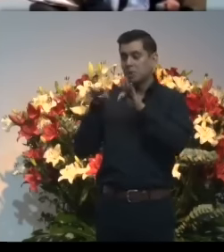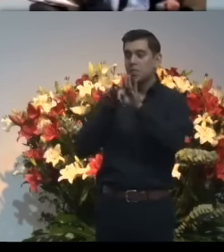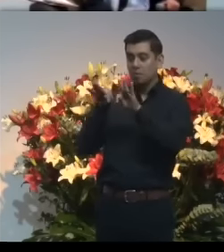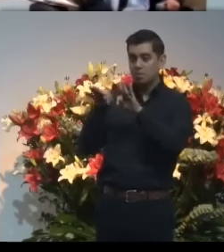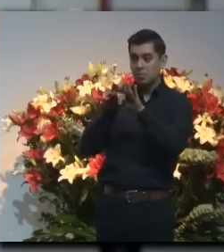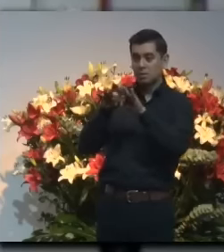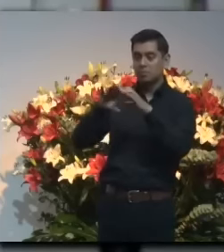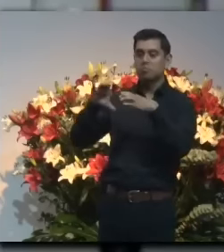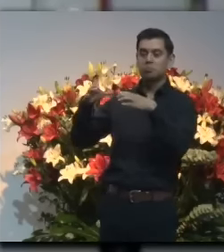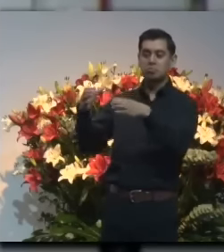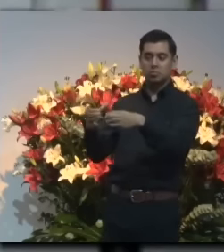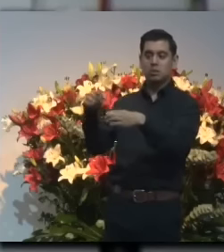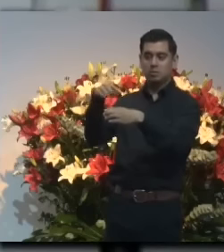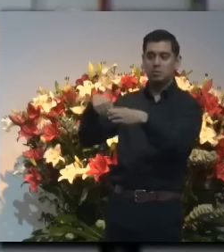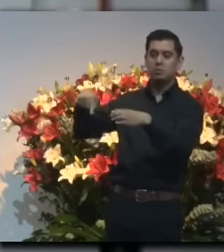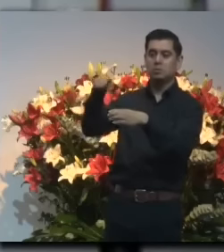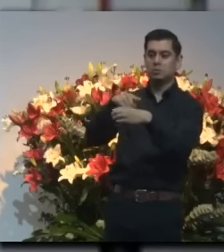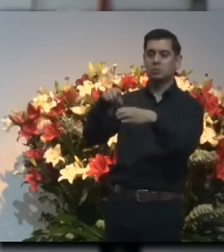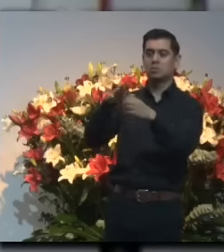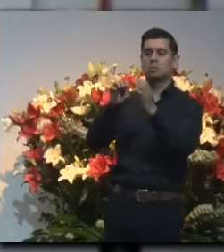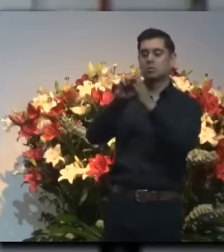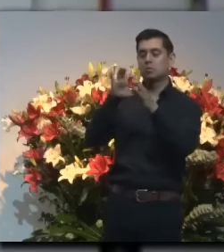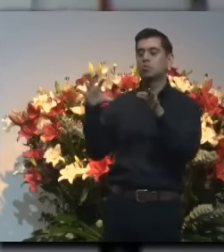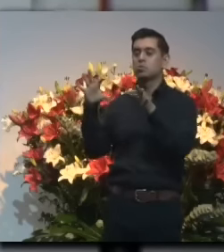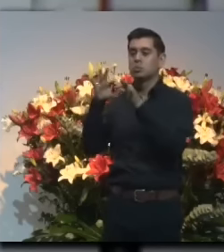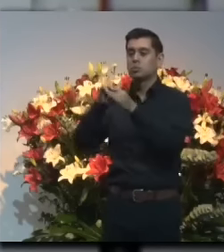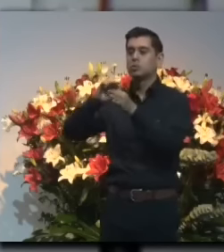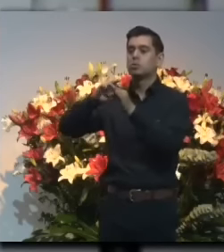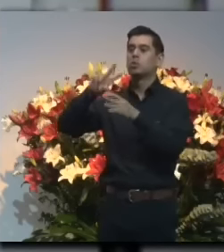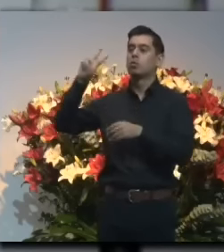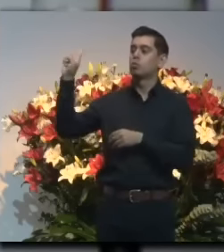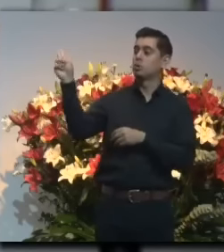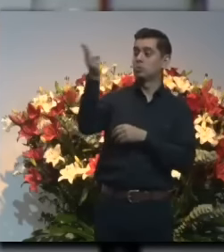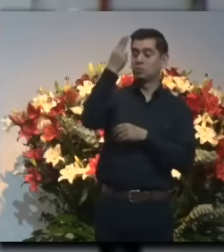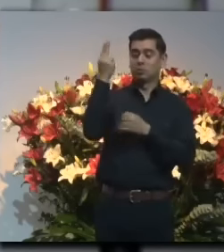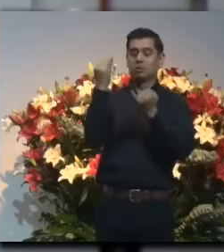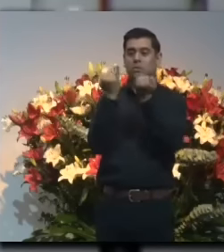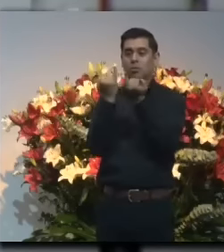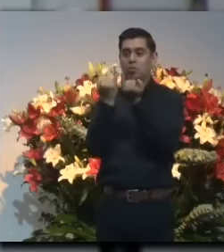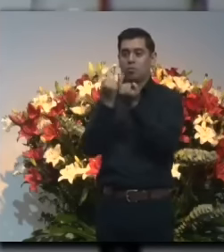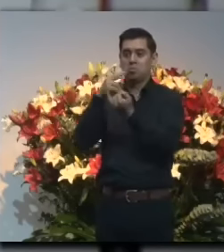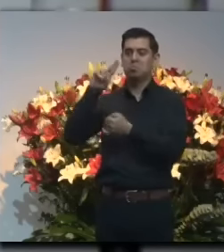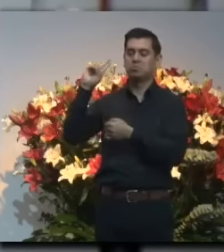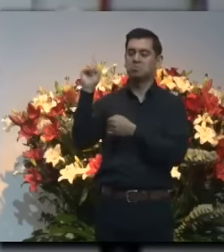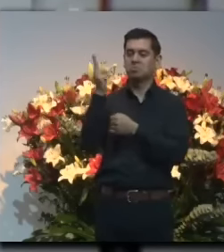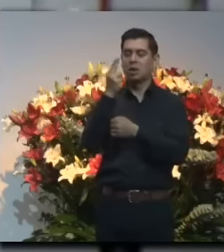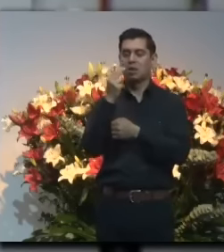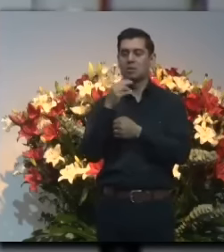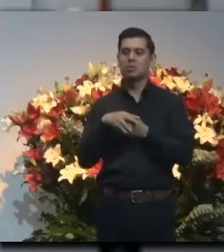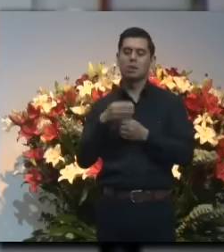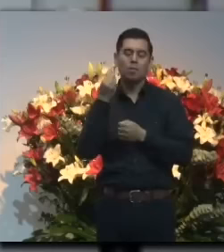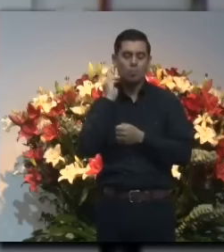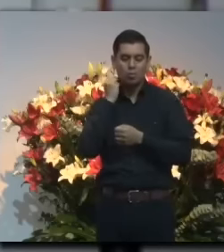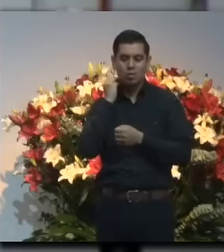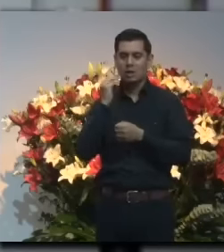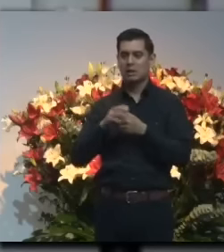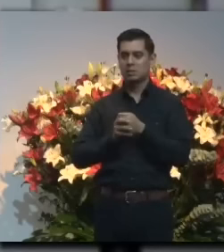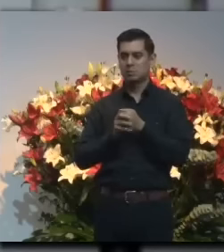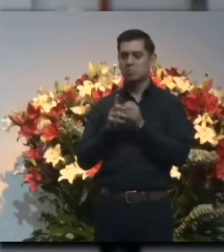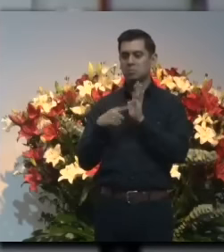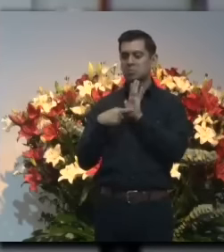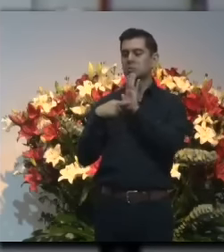pública, las universidades, las academias de abogados proponer y de alguna